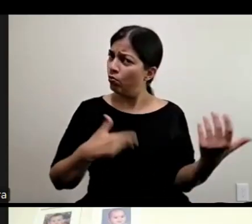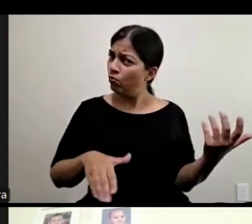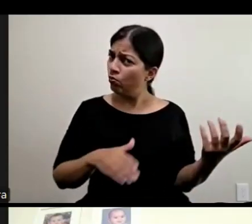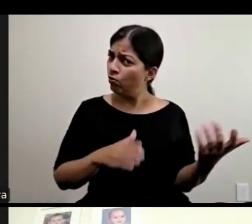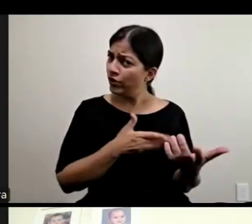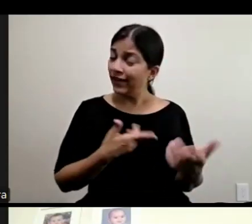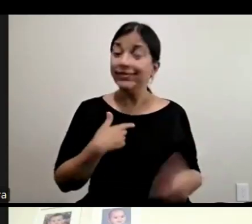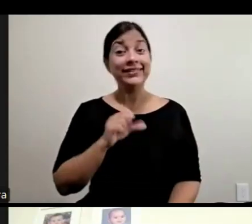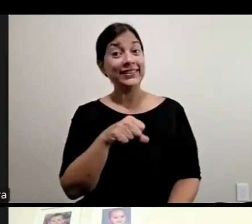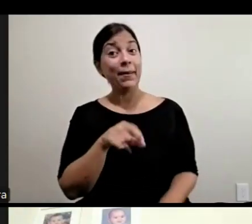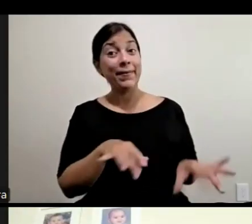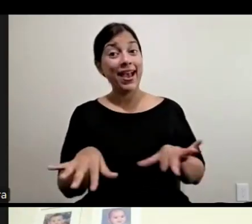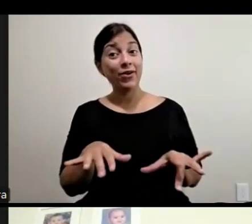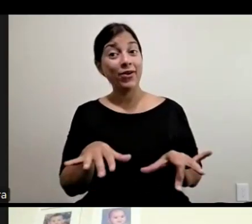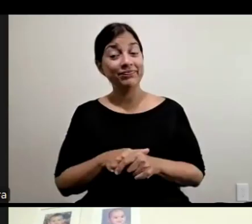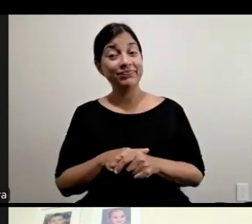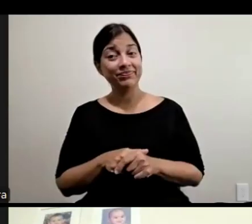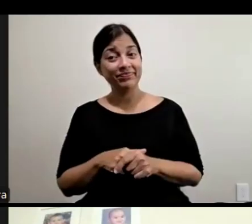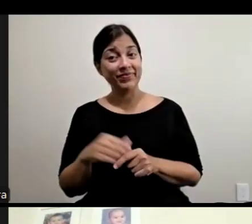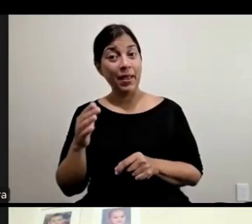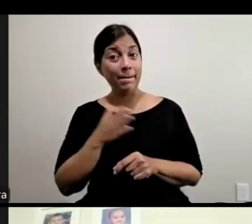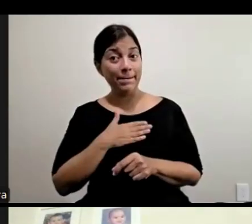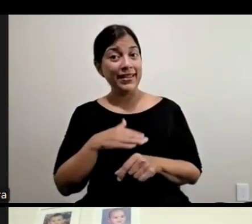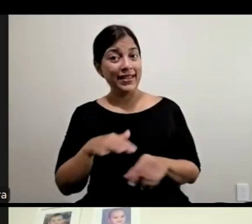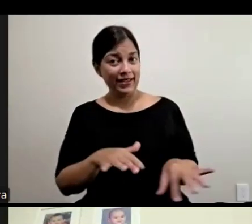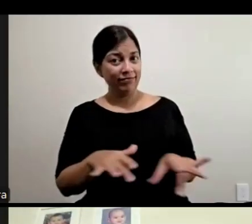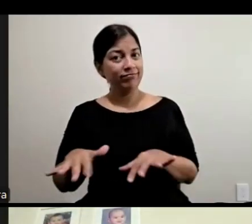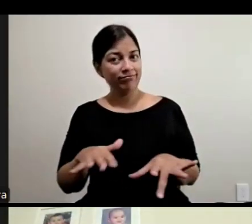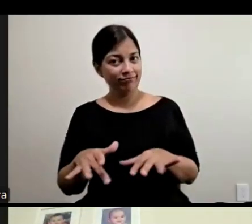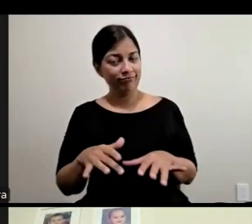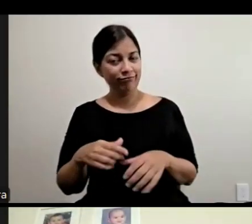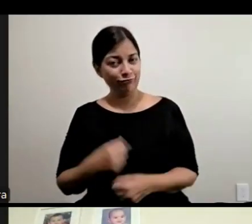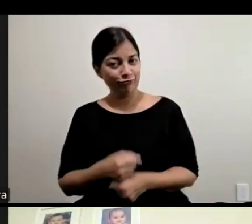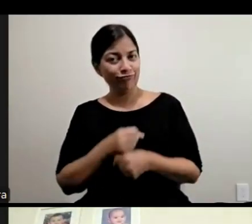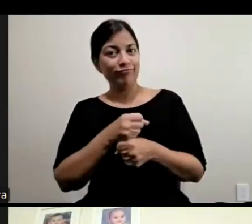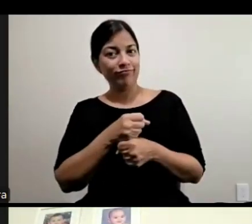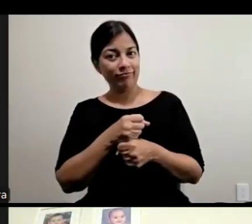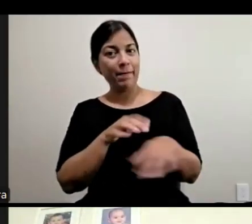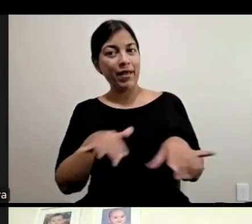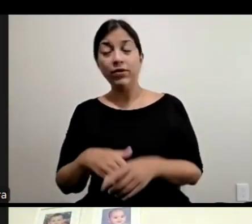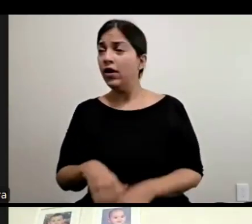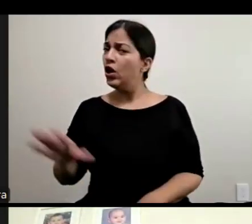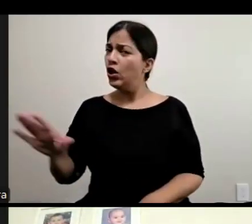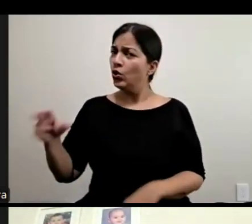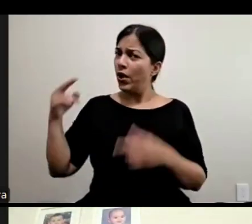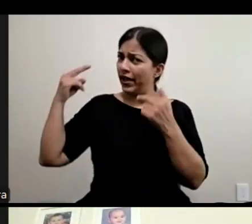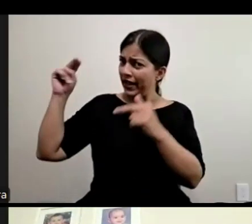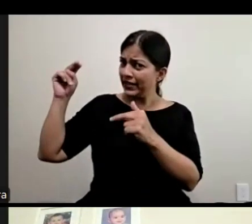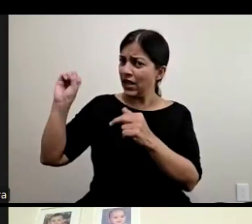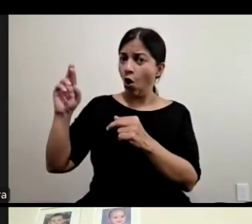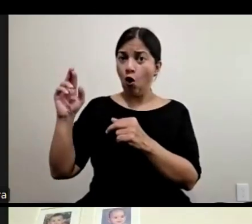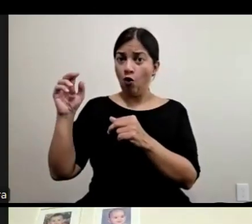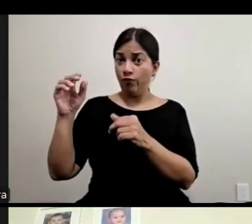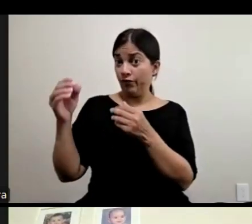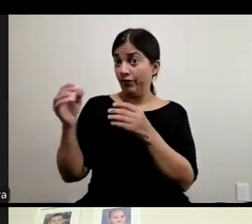piano. Ah, Ese es mi instrumento de formación, es el piano. Y tienes herencia o familias artistas, porque dijiste